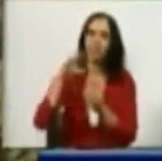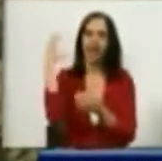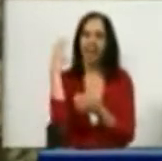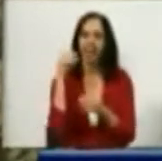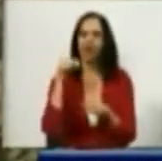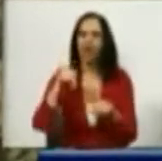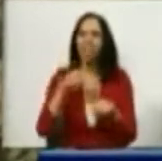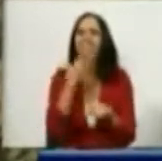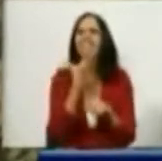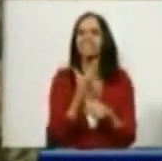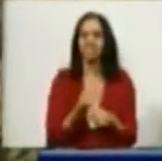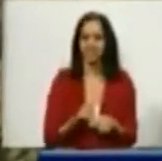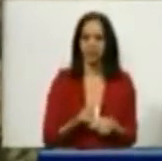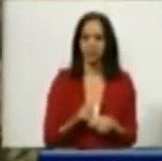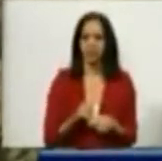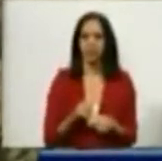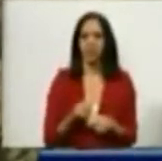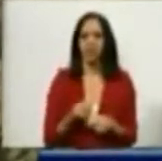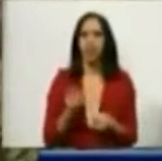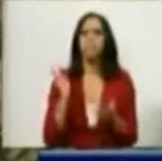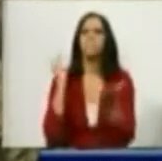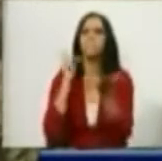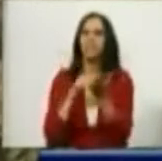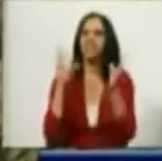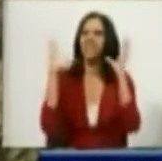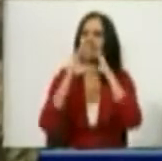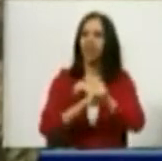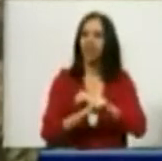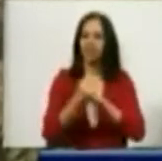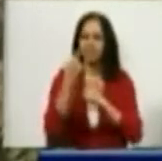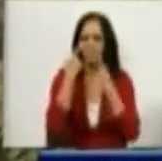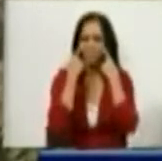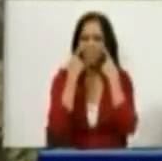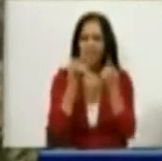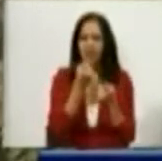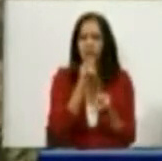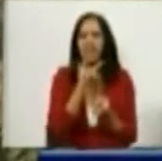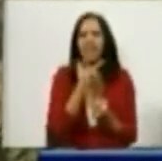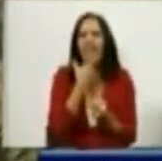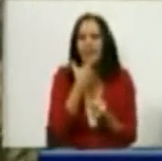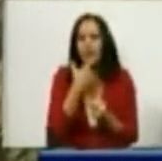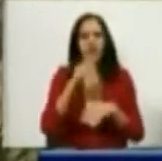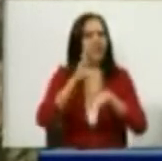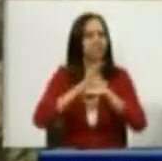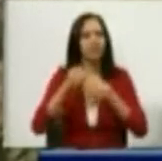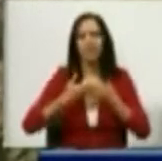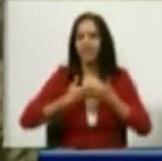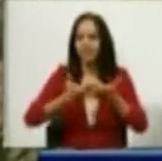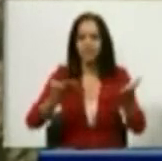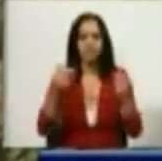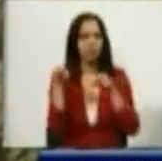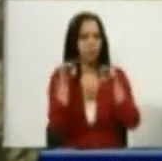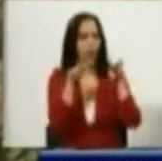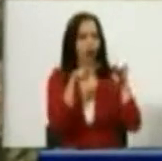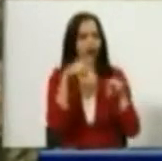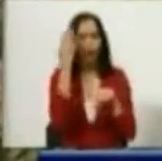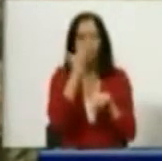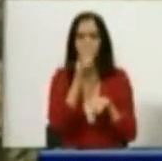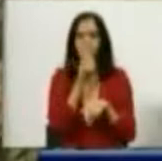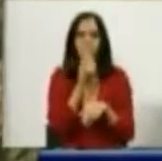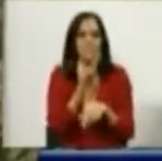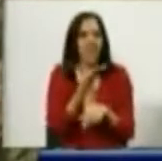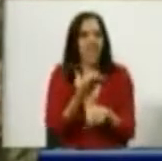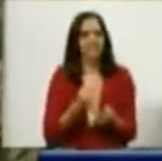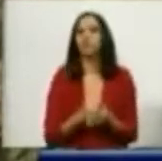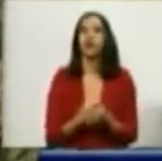diciembre véngase en la noche para acá para que vea una cosa bien bonita una ciudad bien bonita Esto está hermoso